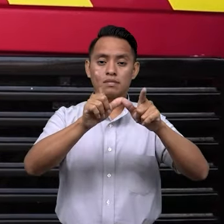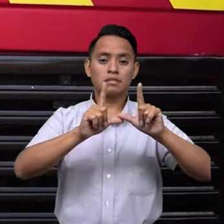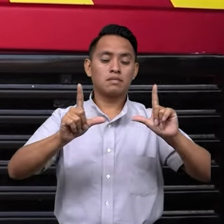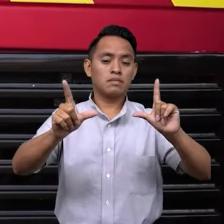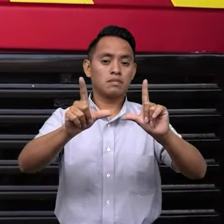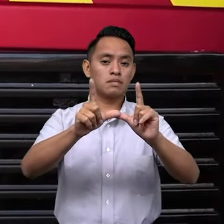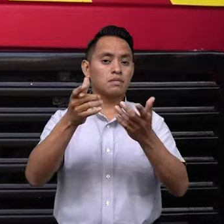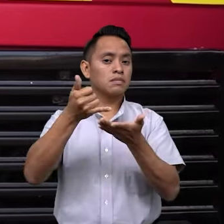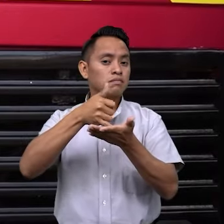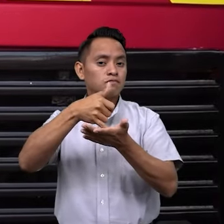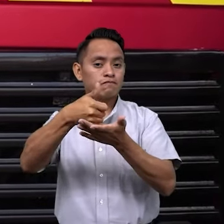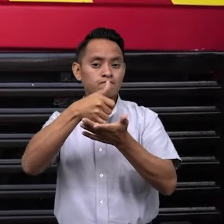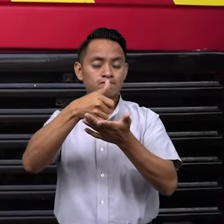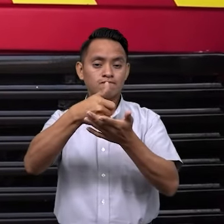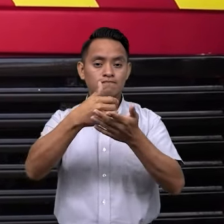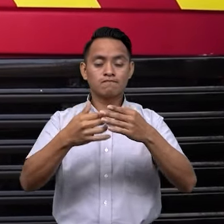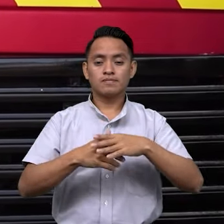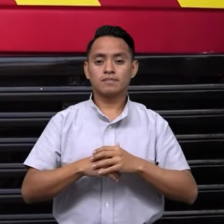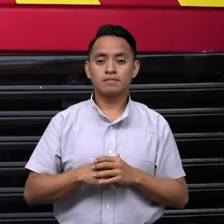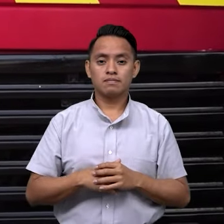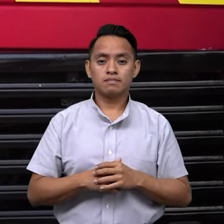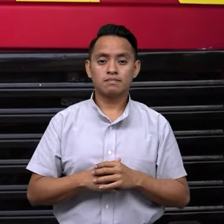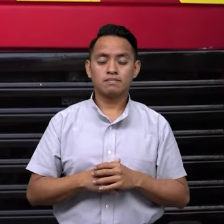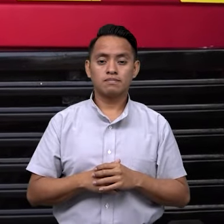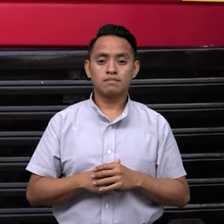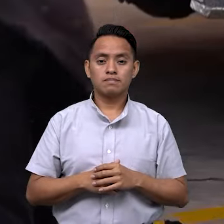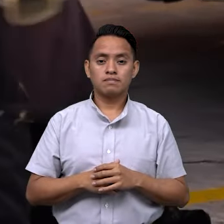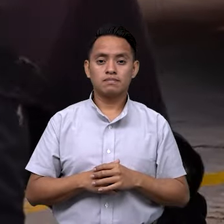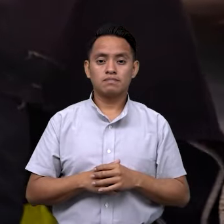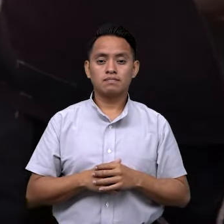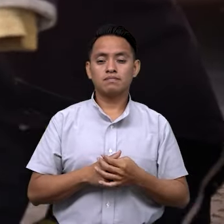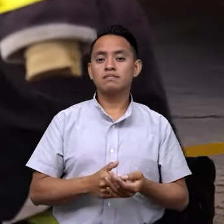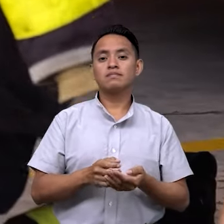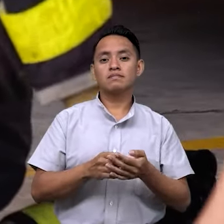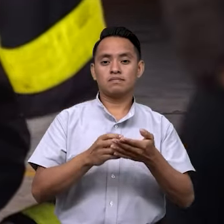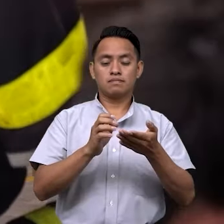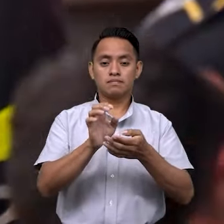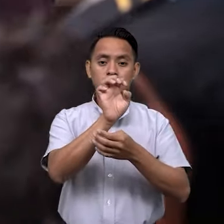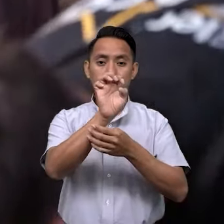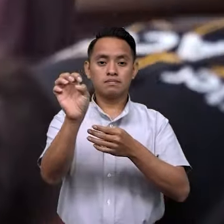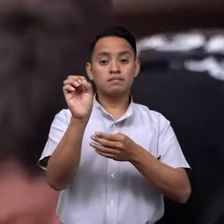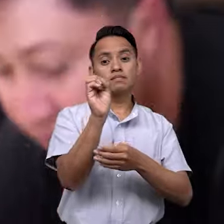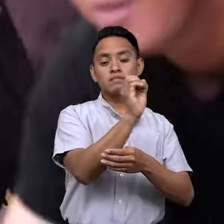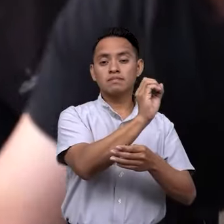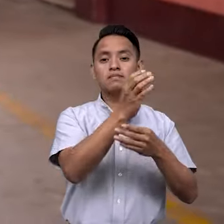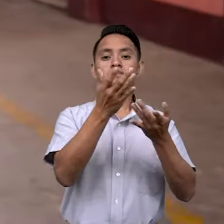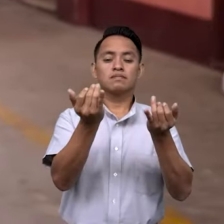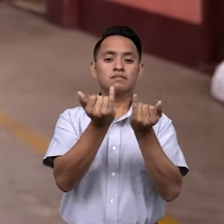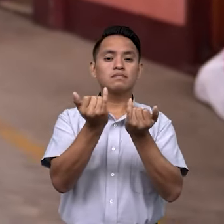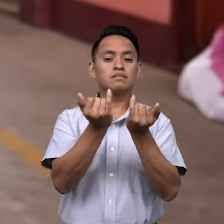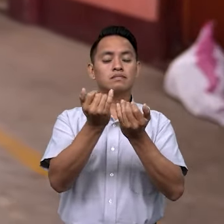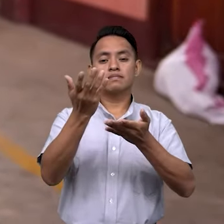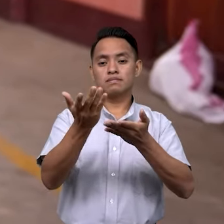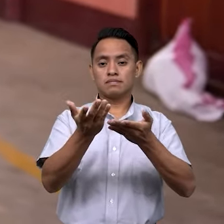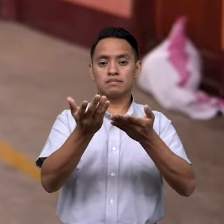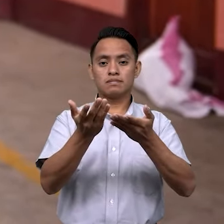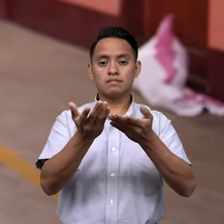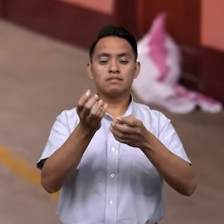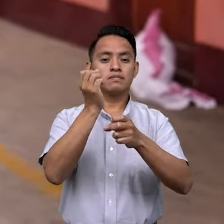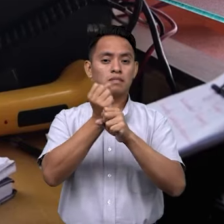que tenemos en los puntos este y oeste de San Rafael del Norte, por deslave.